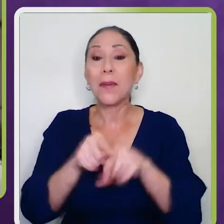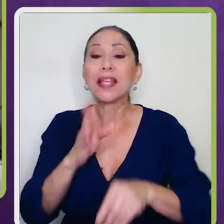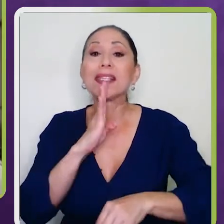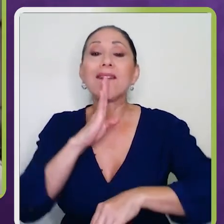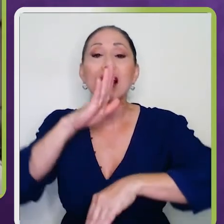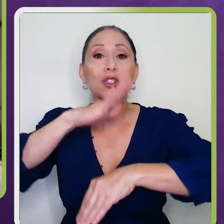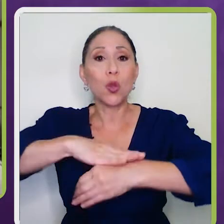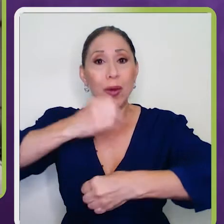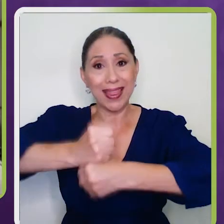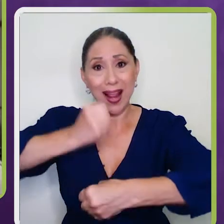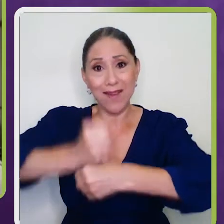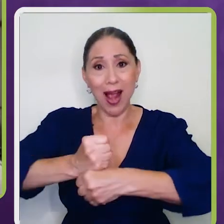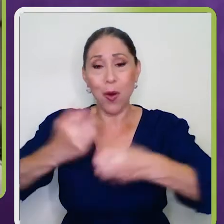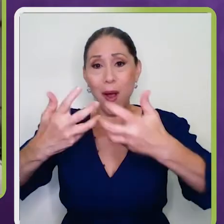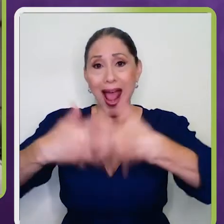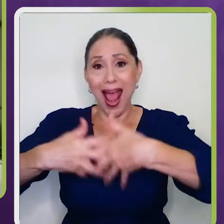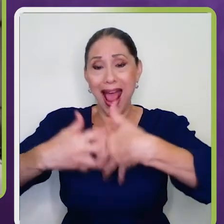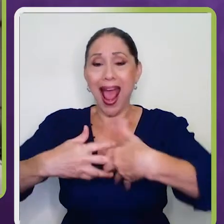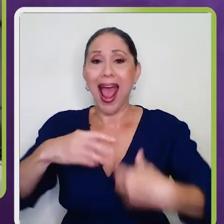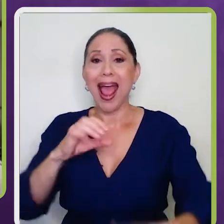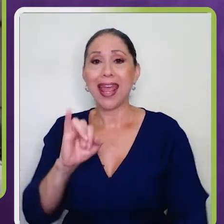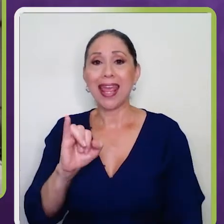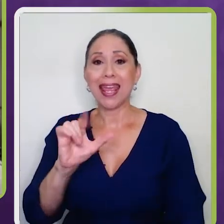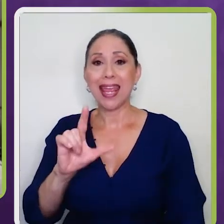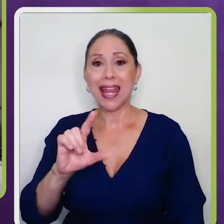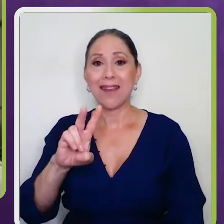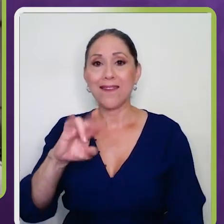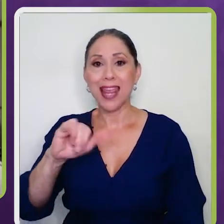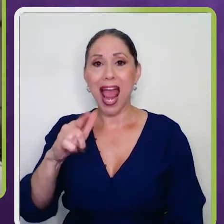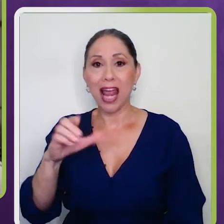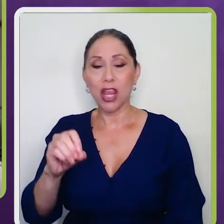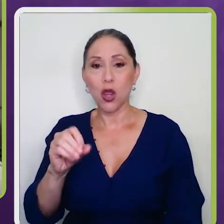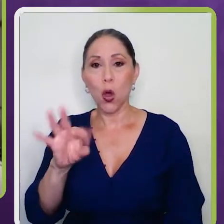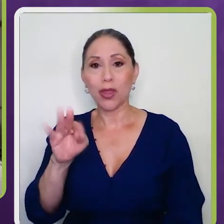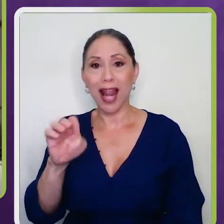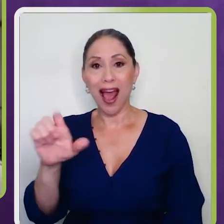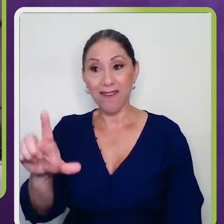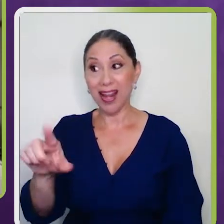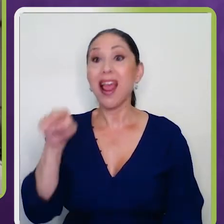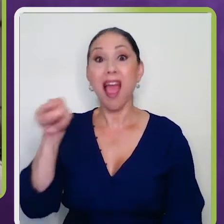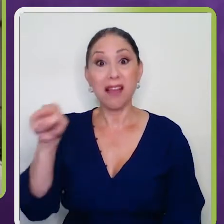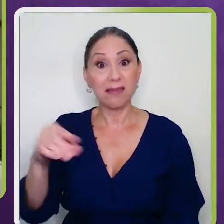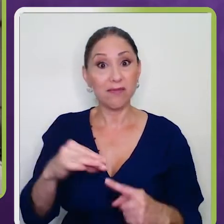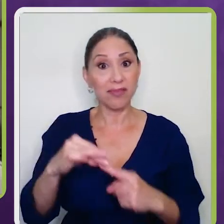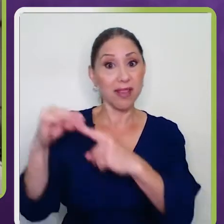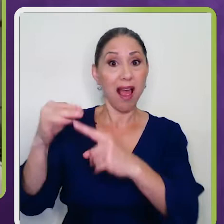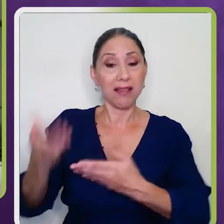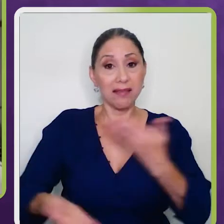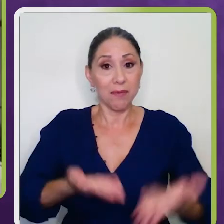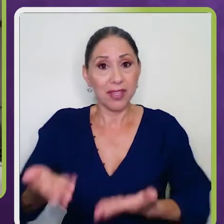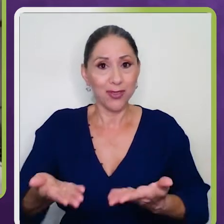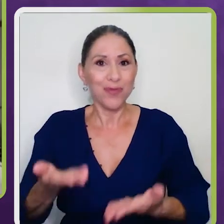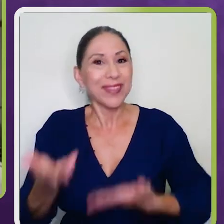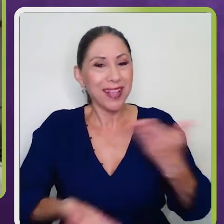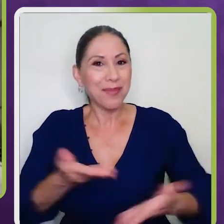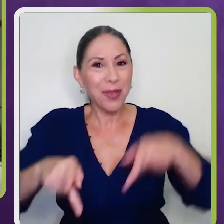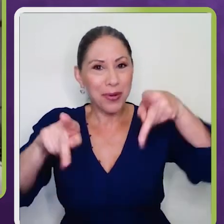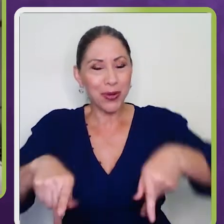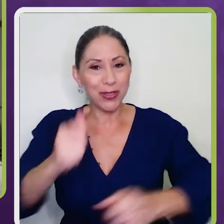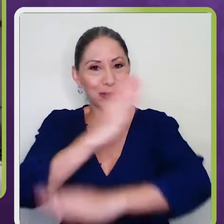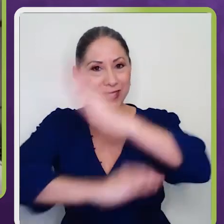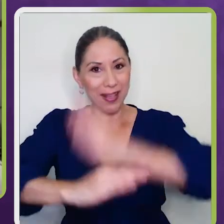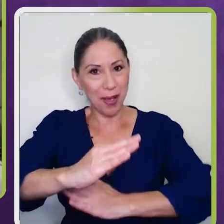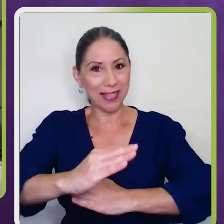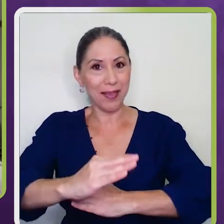Viaggio Travel como la agencia que está especializada en este servicio y en esta atención a personas con discapacidad. Recordemos